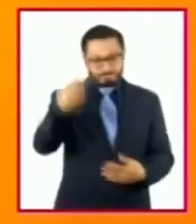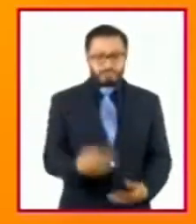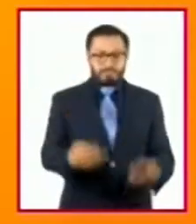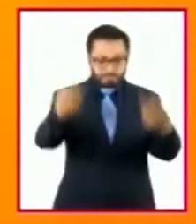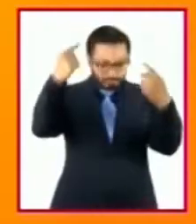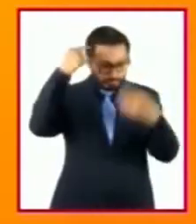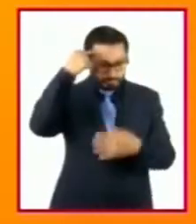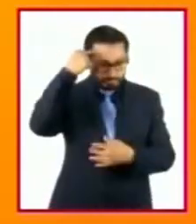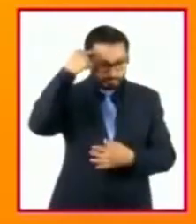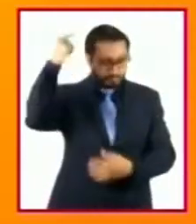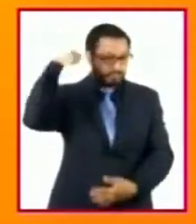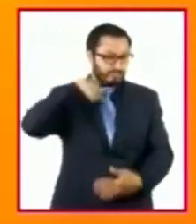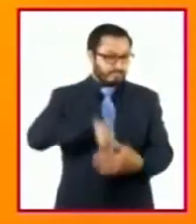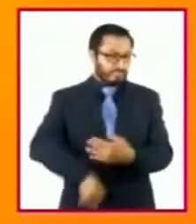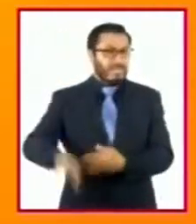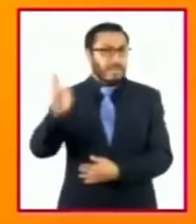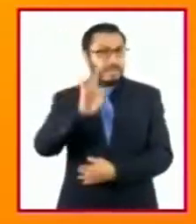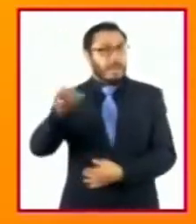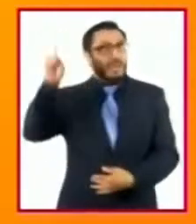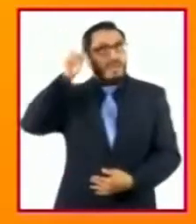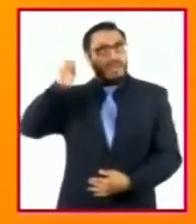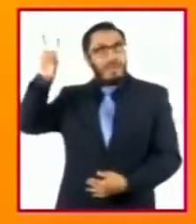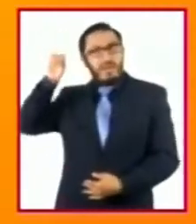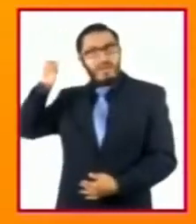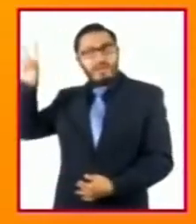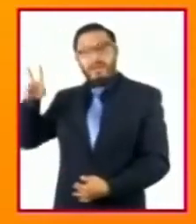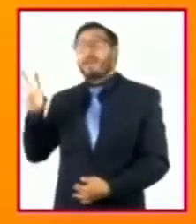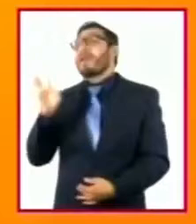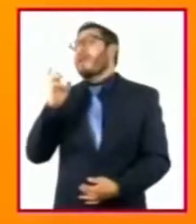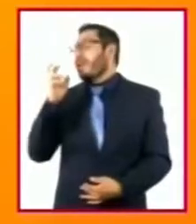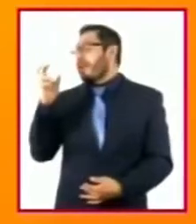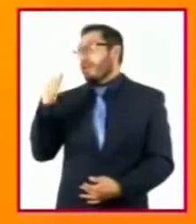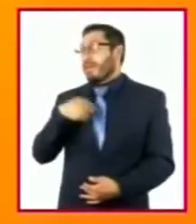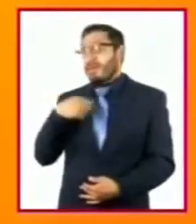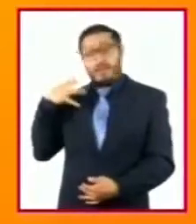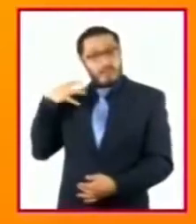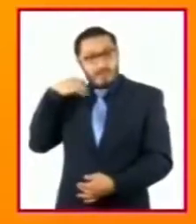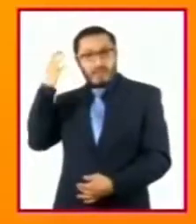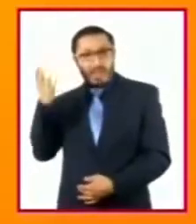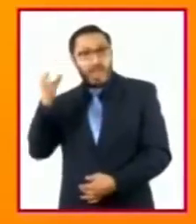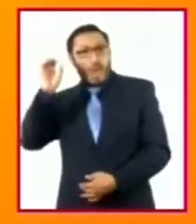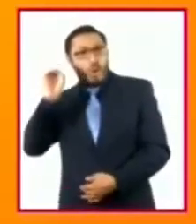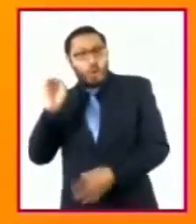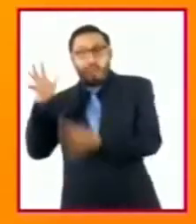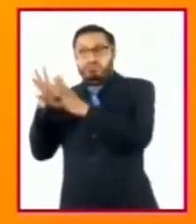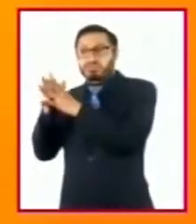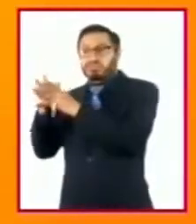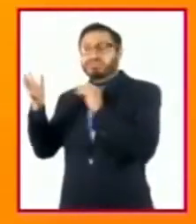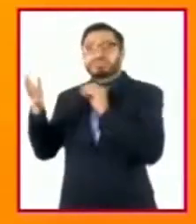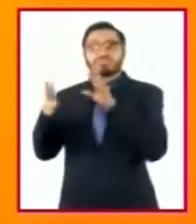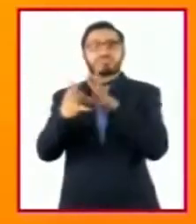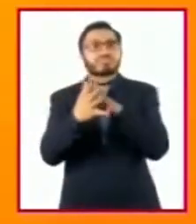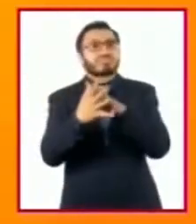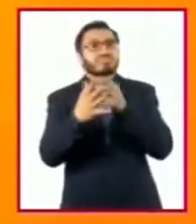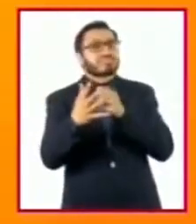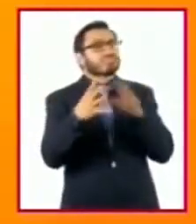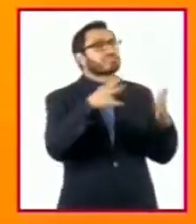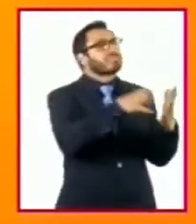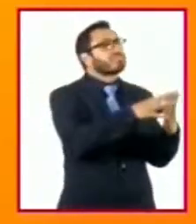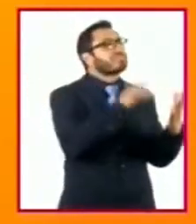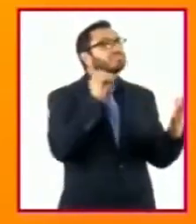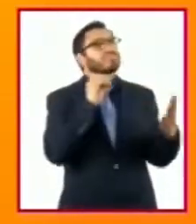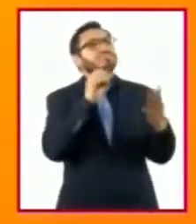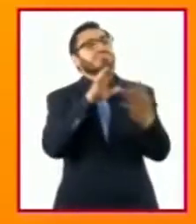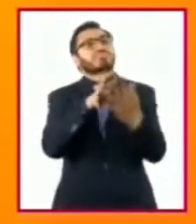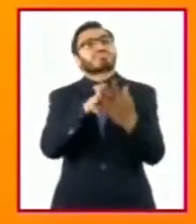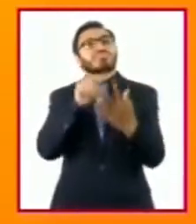sus sueños son realmente lo que quieren o si no está copiando lo que quiere el grupo de amigos,